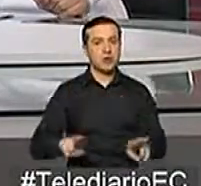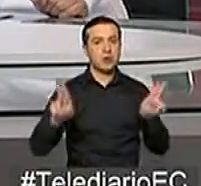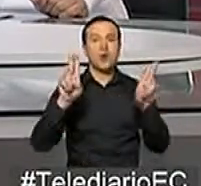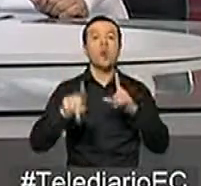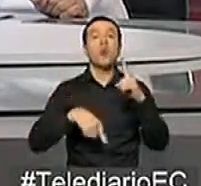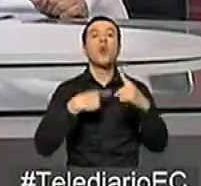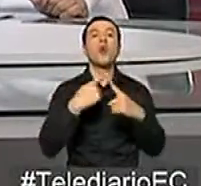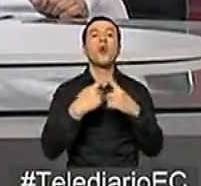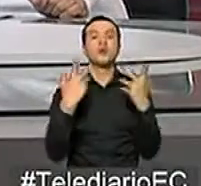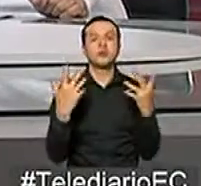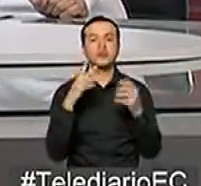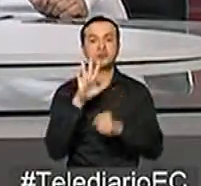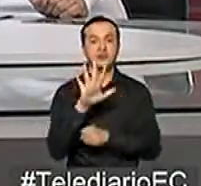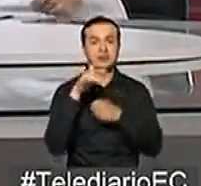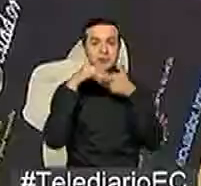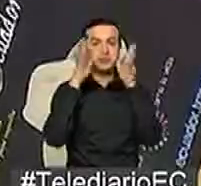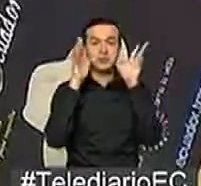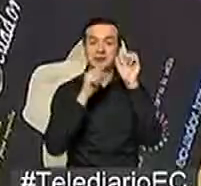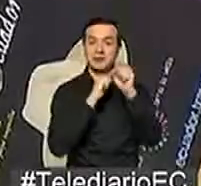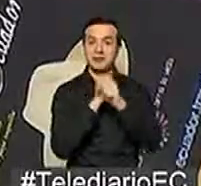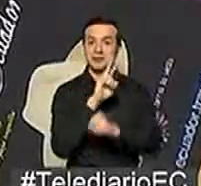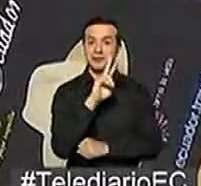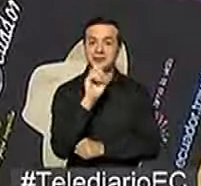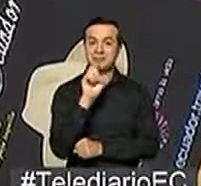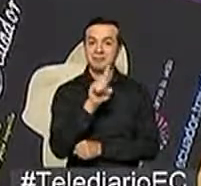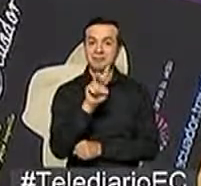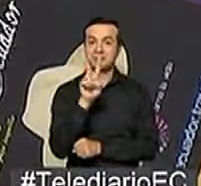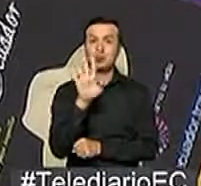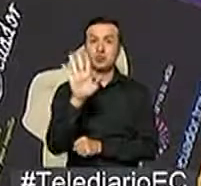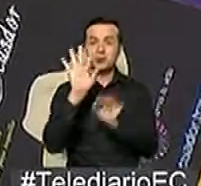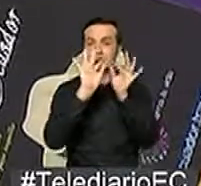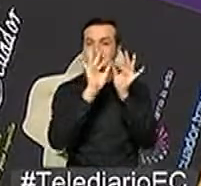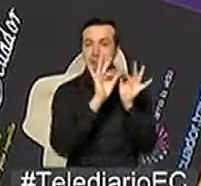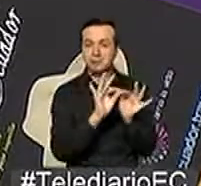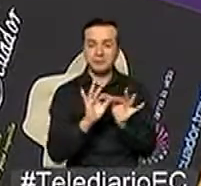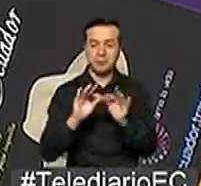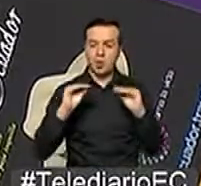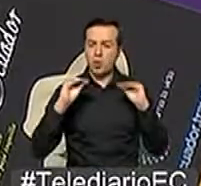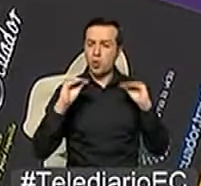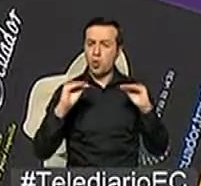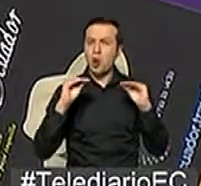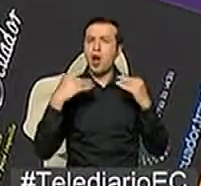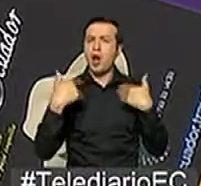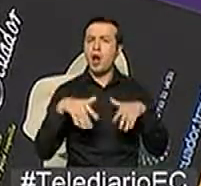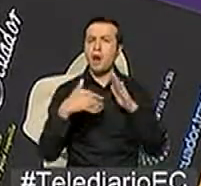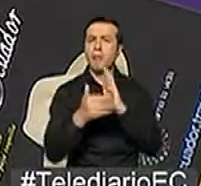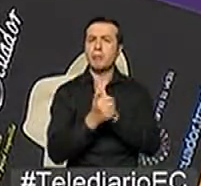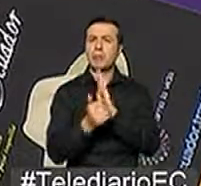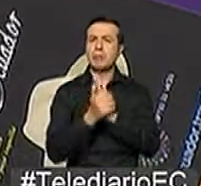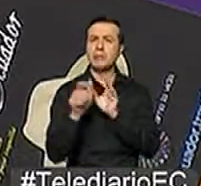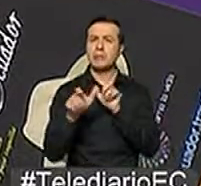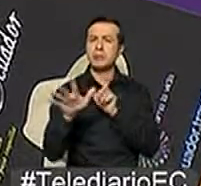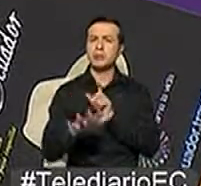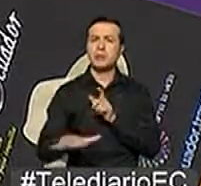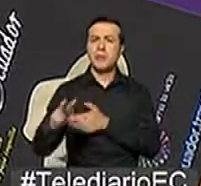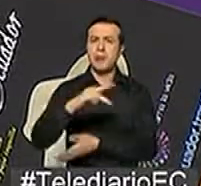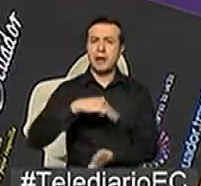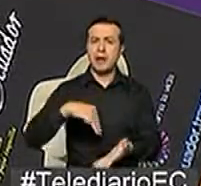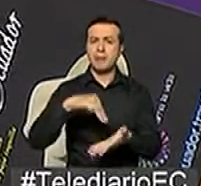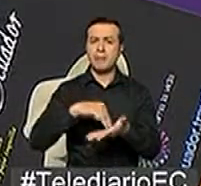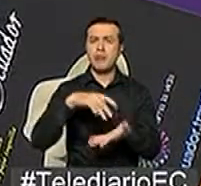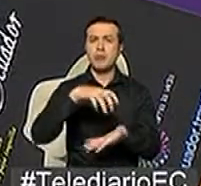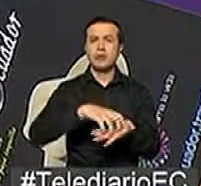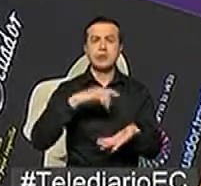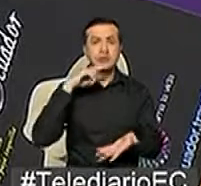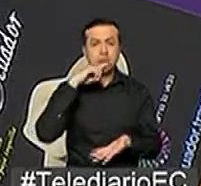5 de diciembre del 2012 y su elaboración es una muestra de la habilidad de los artesanos de Manabí, Cañar y